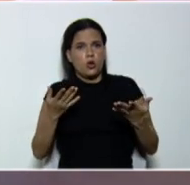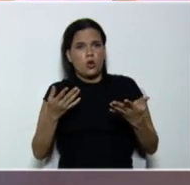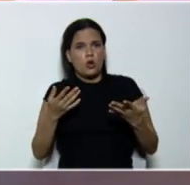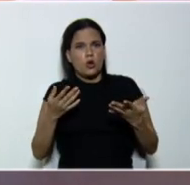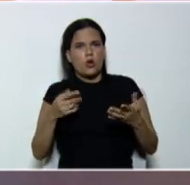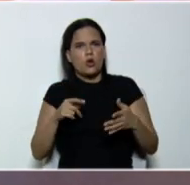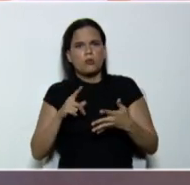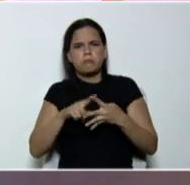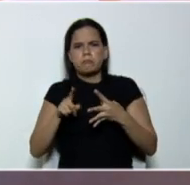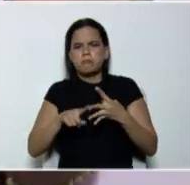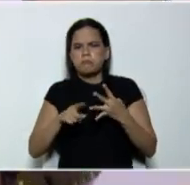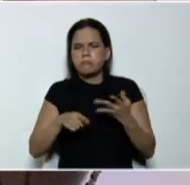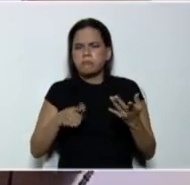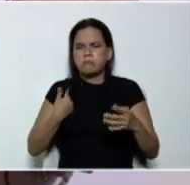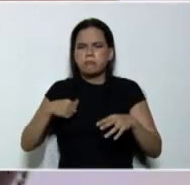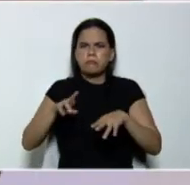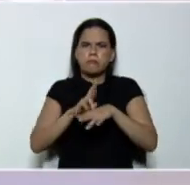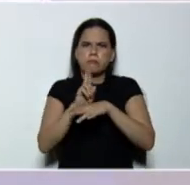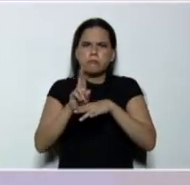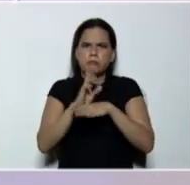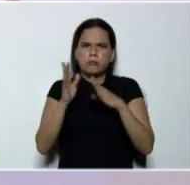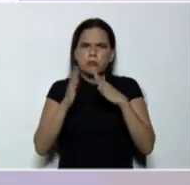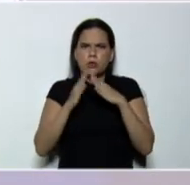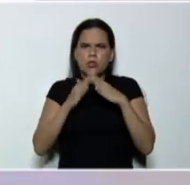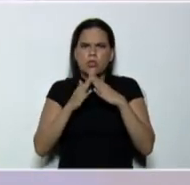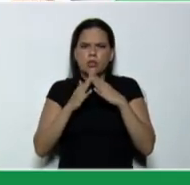tengan en casa. Aquí tenemos el 0,